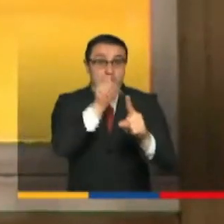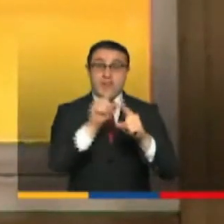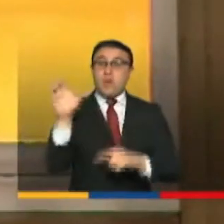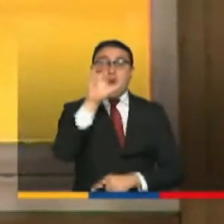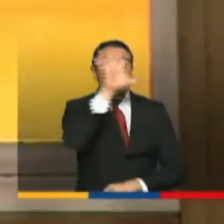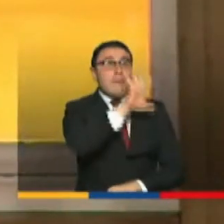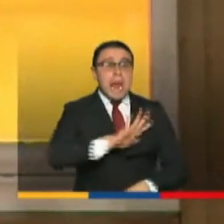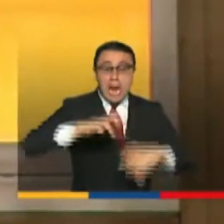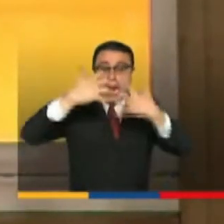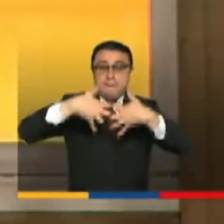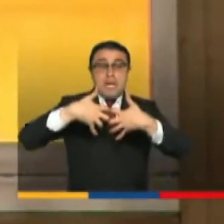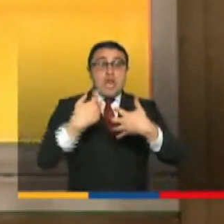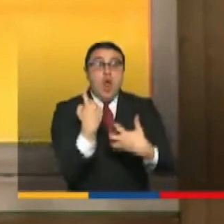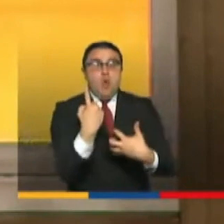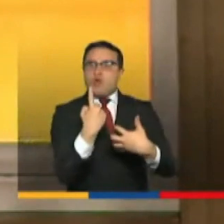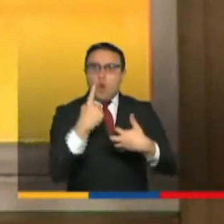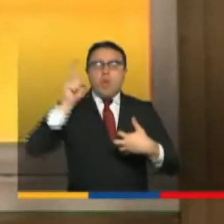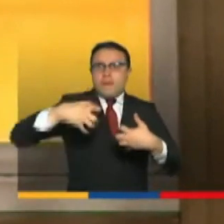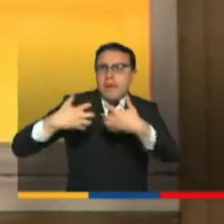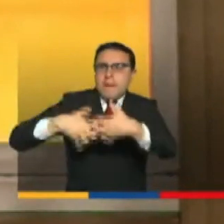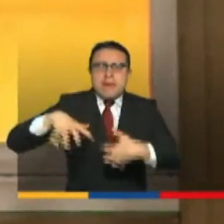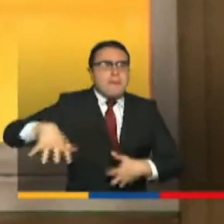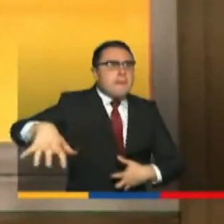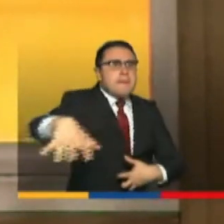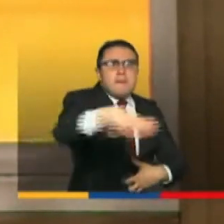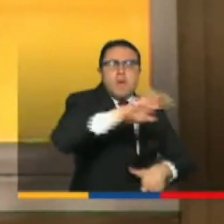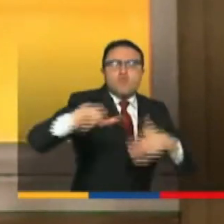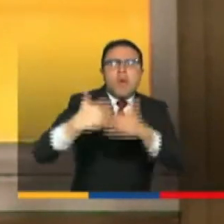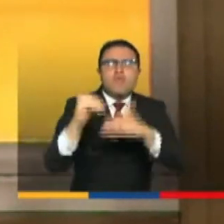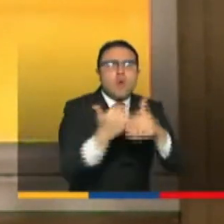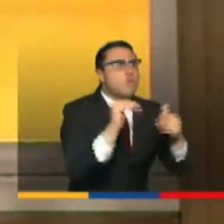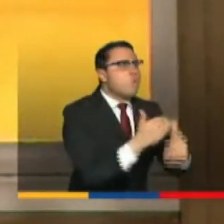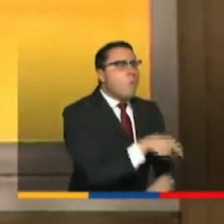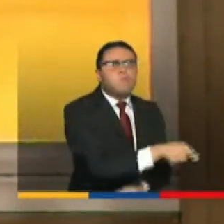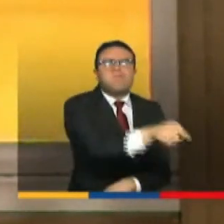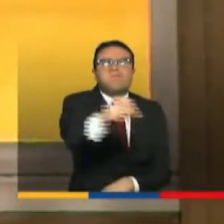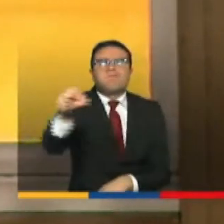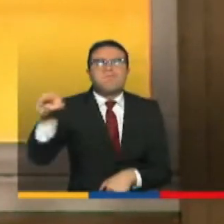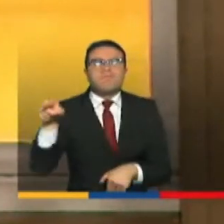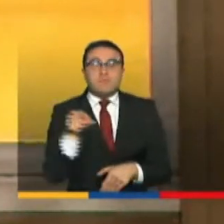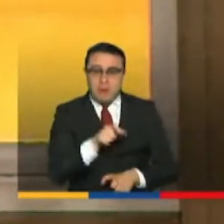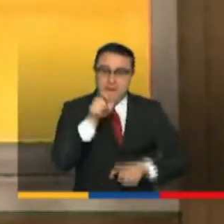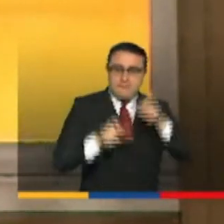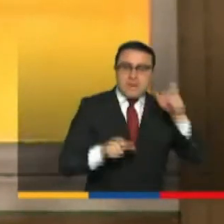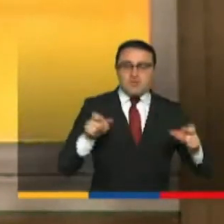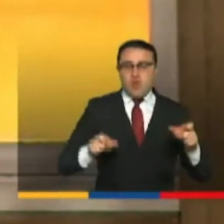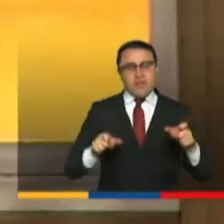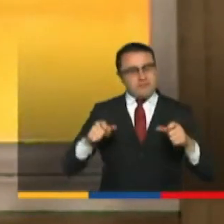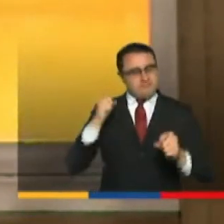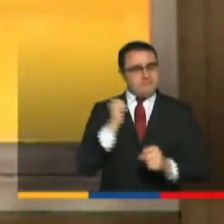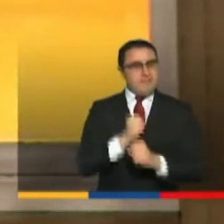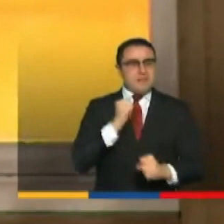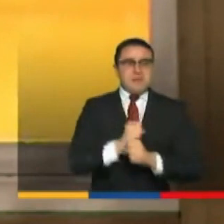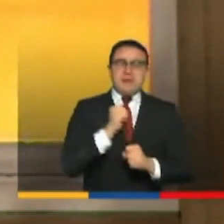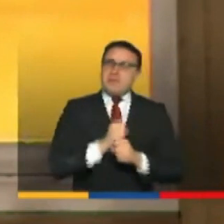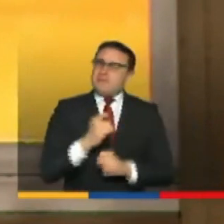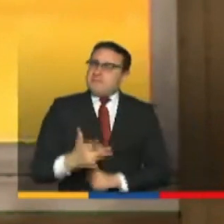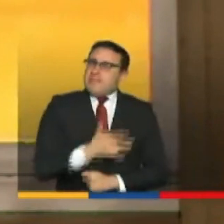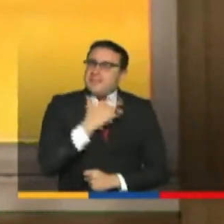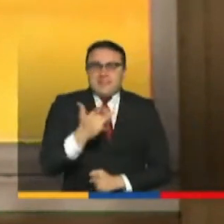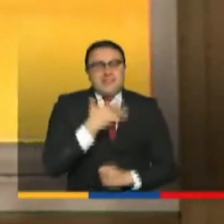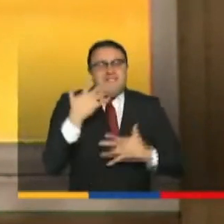país. Debe permitir que la gente pueda ser más feliz en